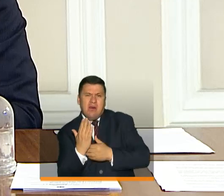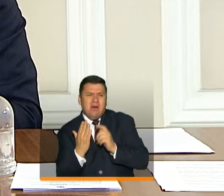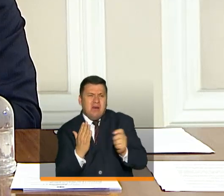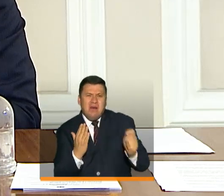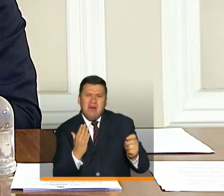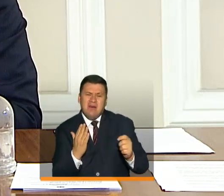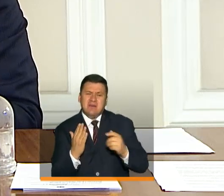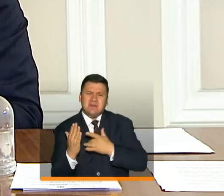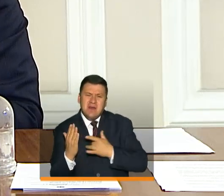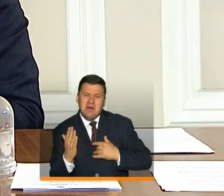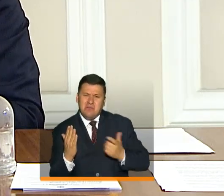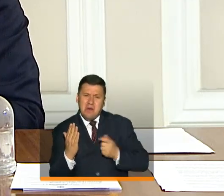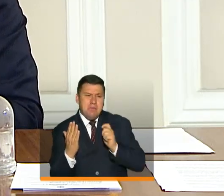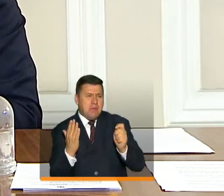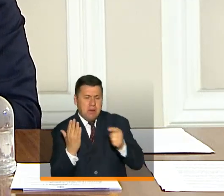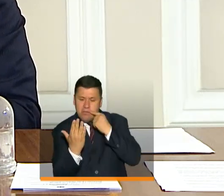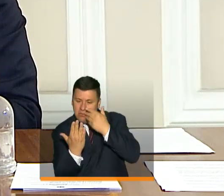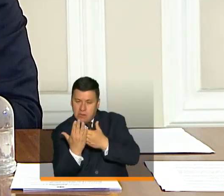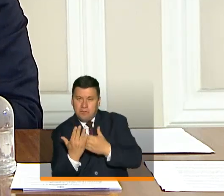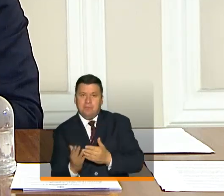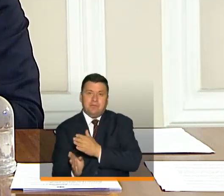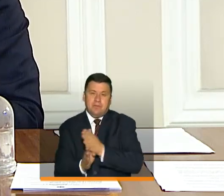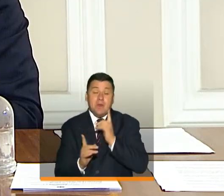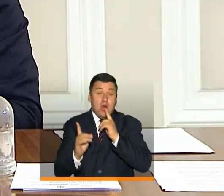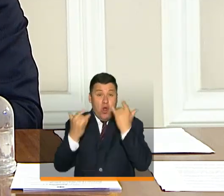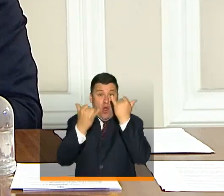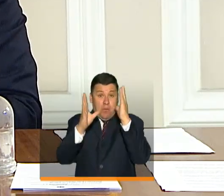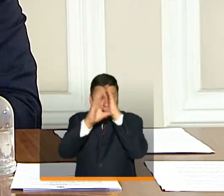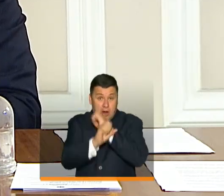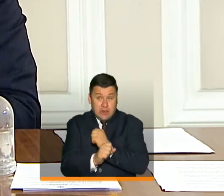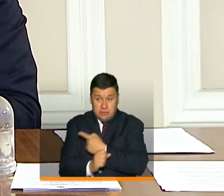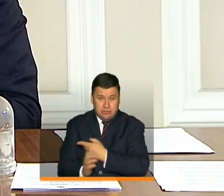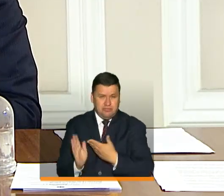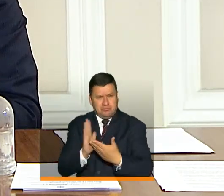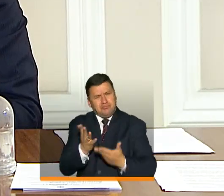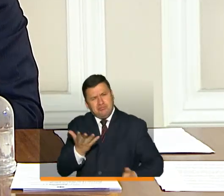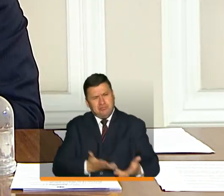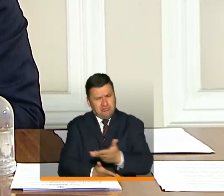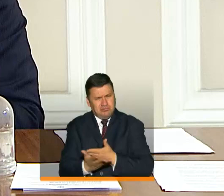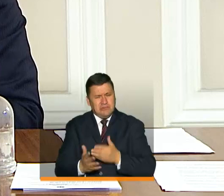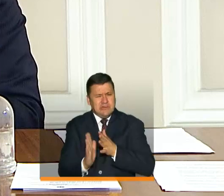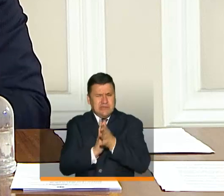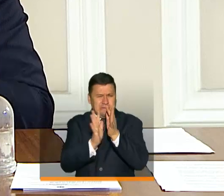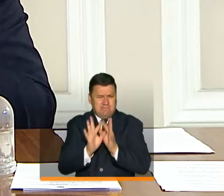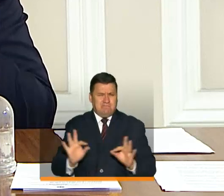laboral PILA. Pero esta noche yo quiero compartirles a ustedes un